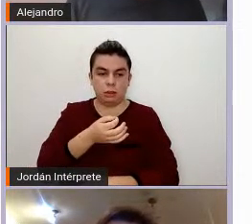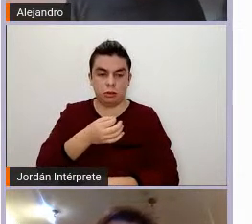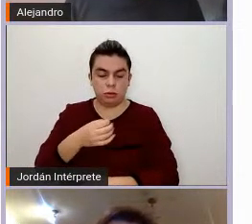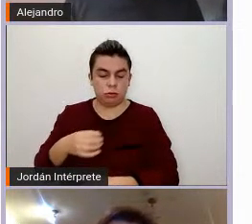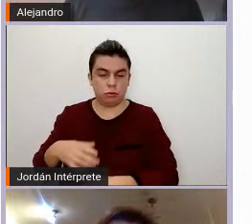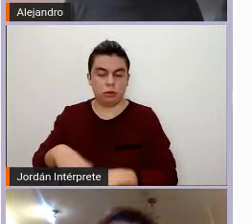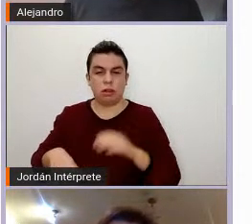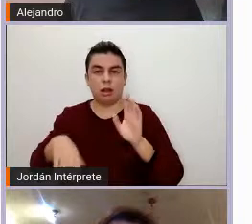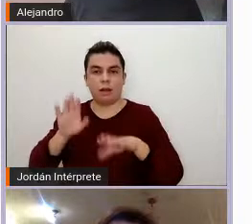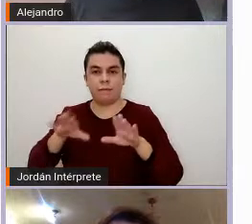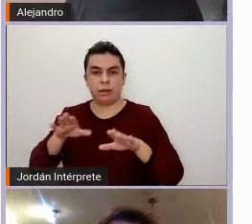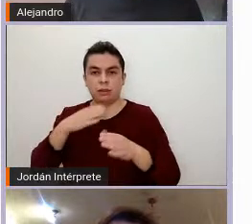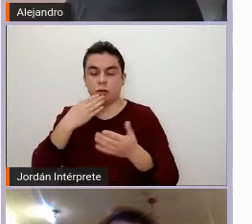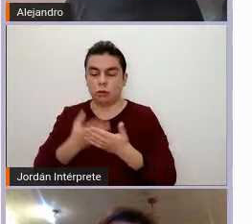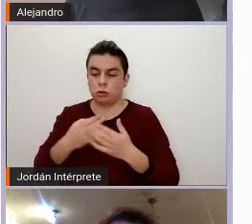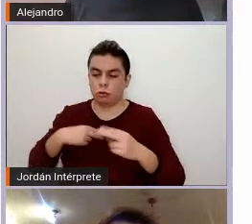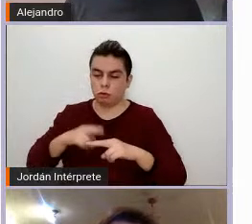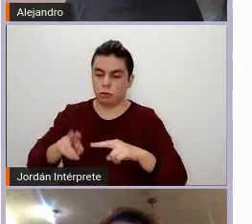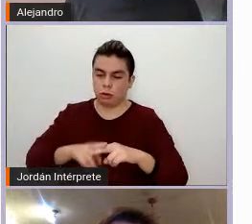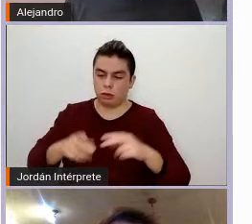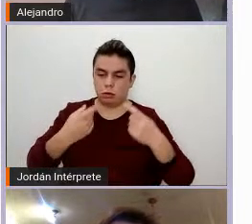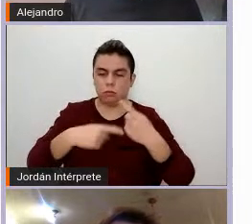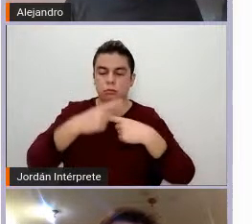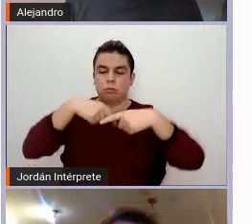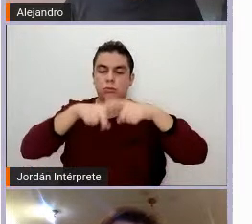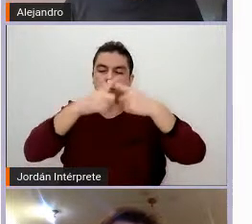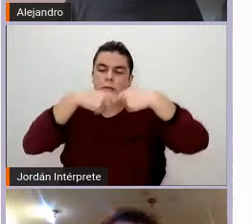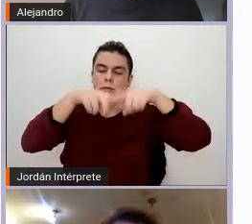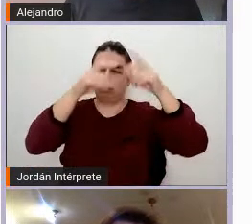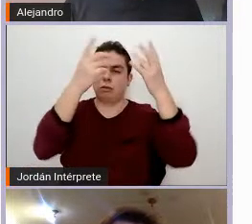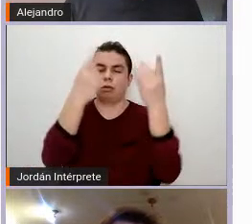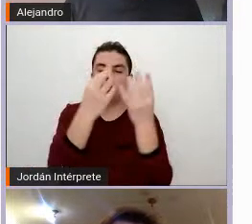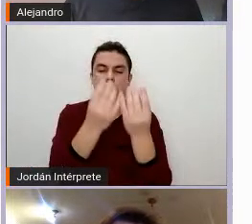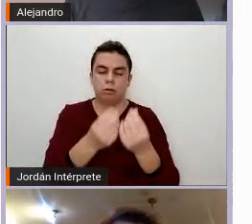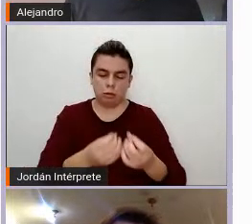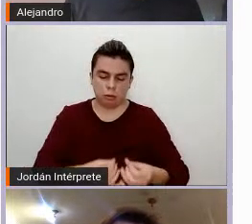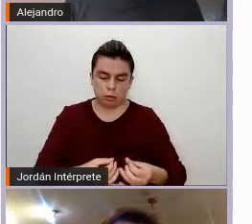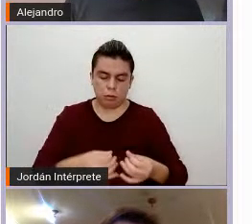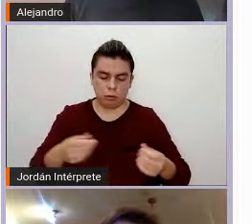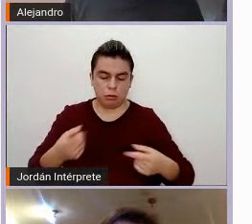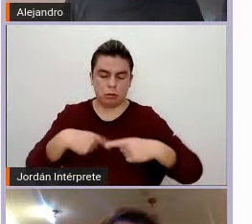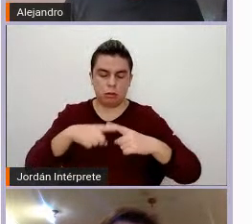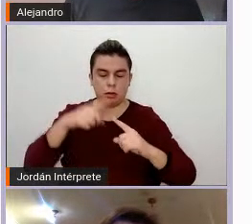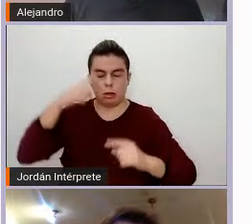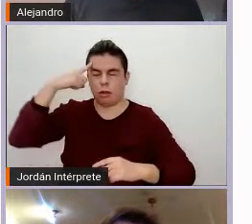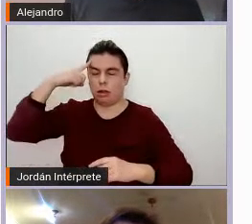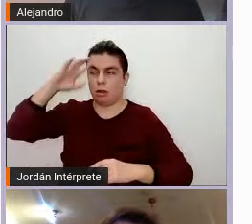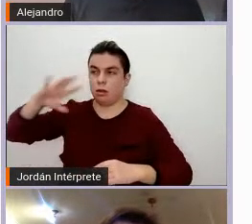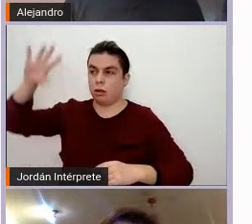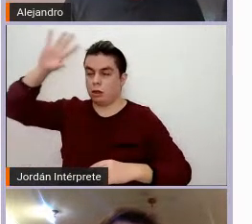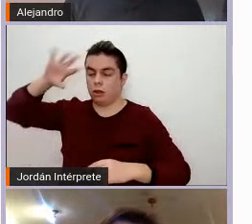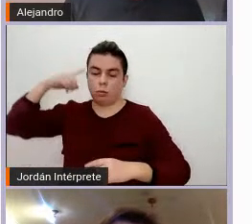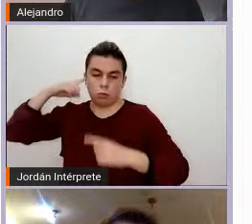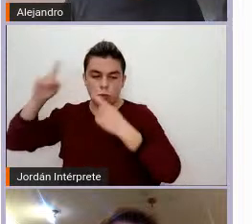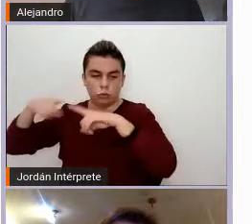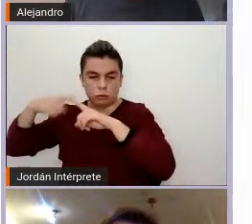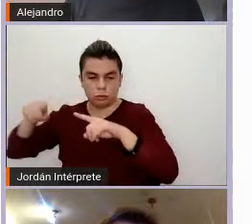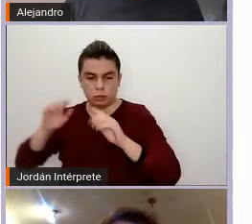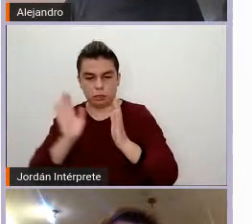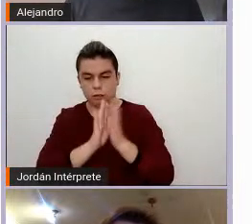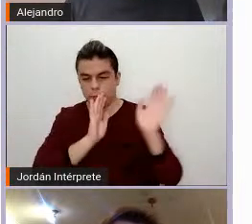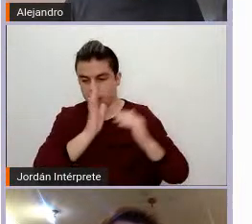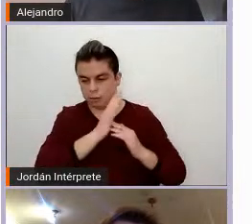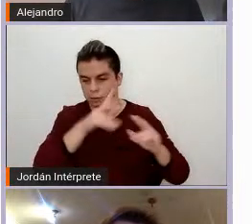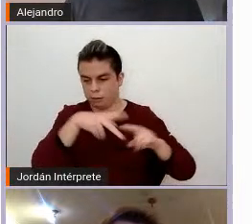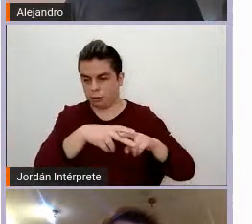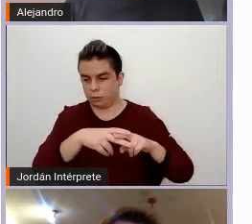veces, mientras realizo una tapicería, una melodía me viene a la cabeza. Entonces me detengo, tomo la guitarra y me